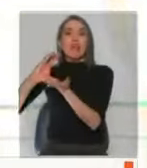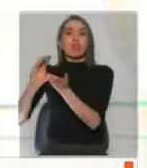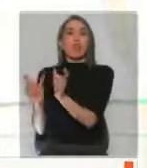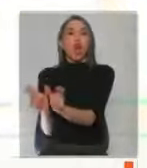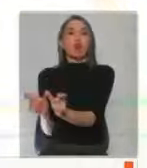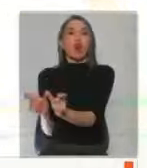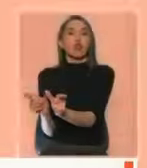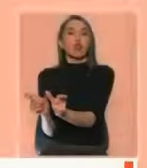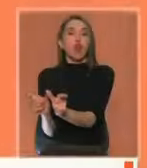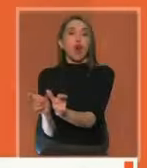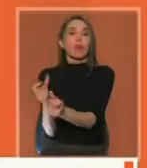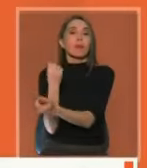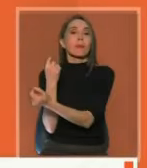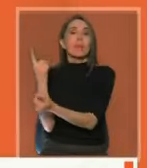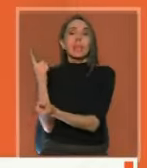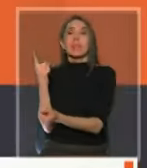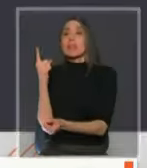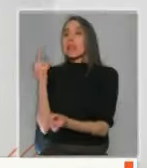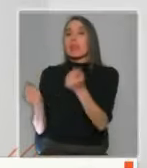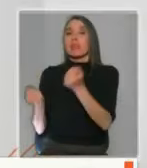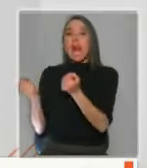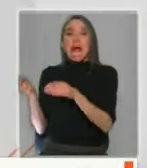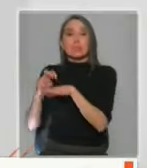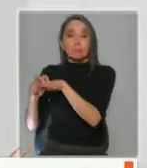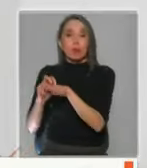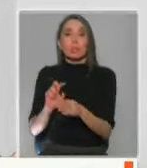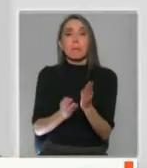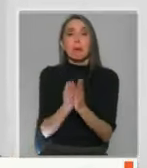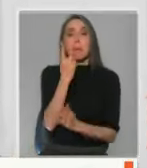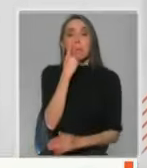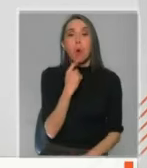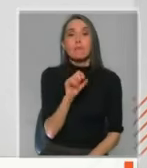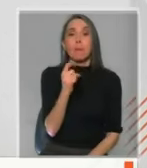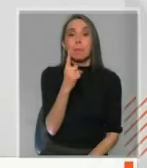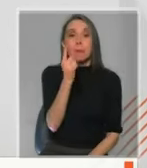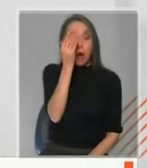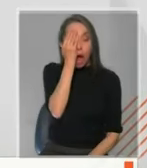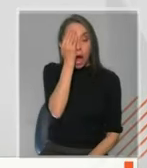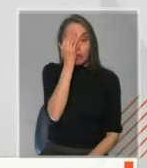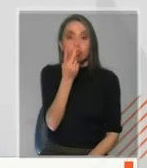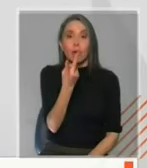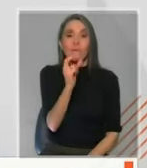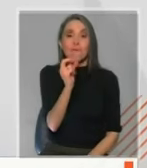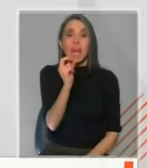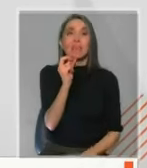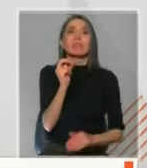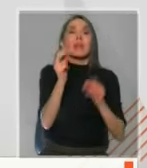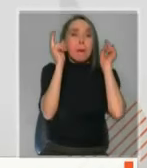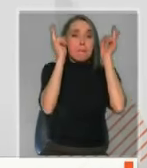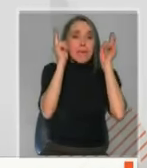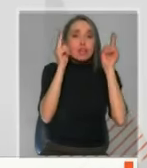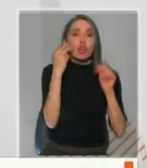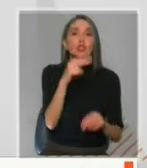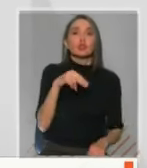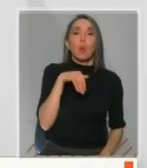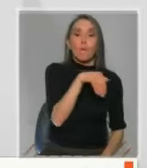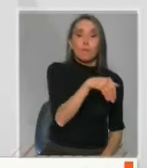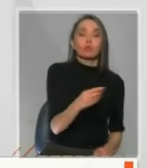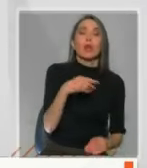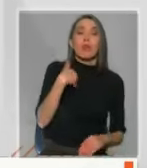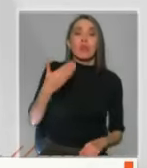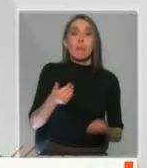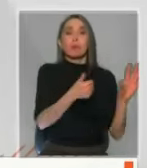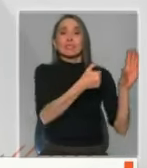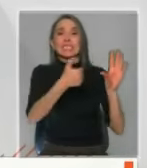activar otro tipo de acciones. El piloto parte el 1 de agosto. Con 20 buses de su bus para ampliarlo a los 600 vehículos de